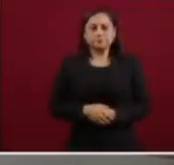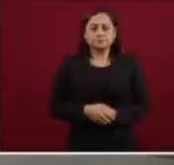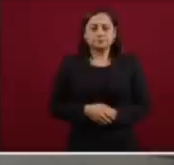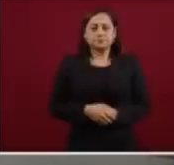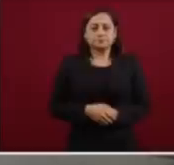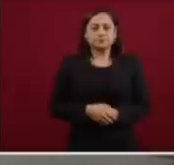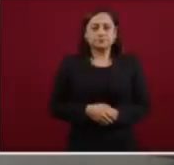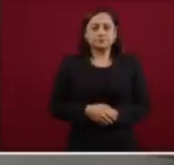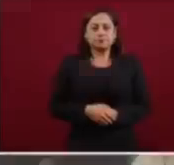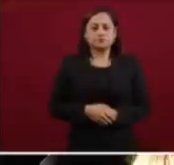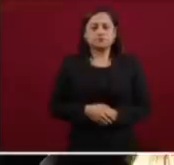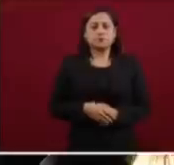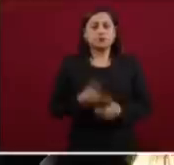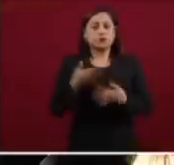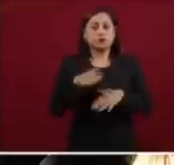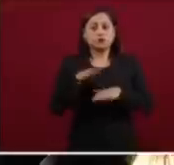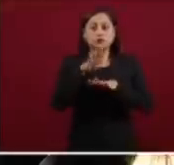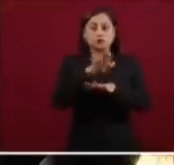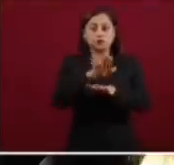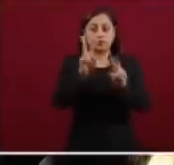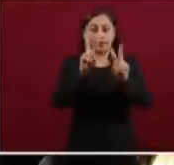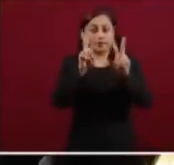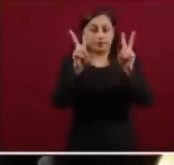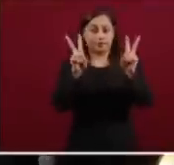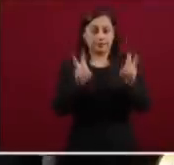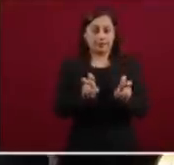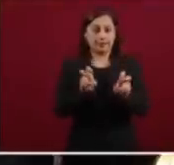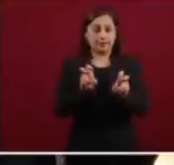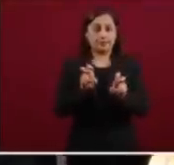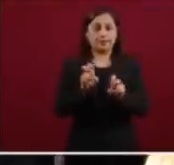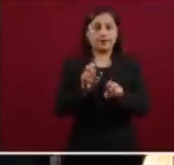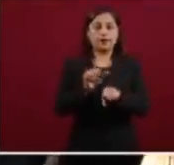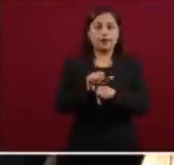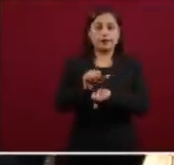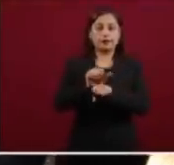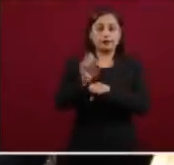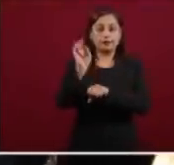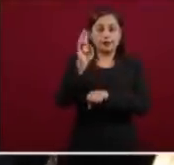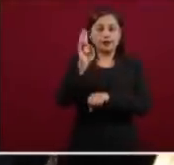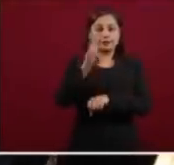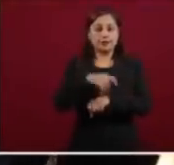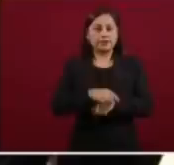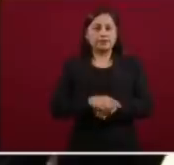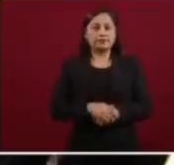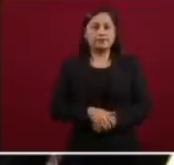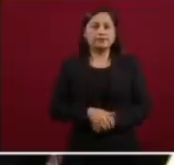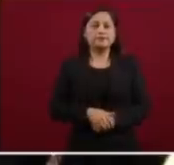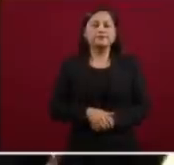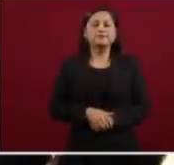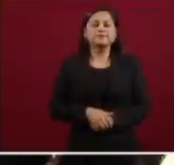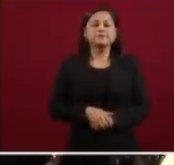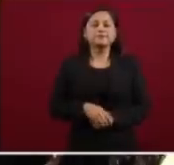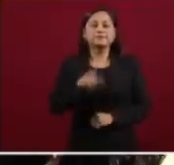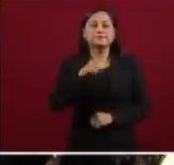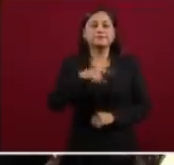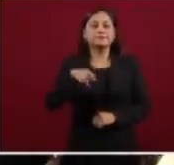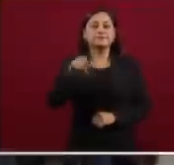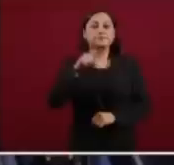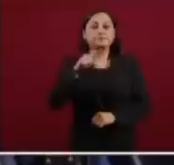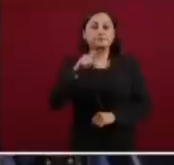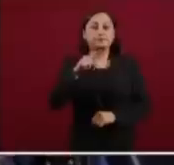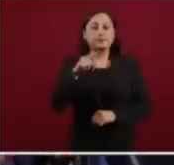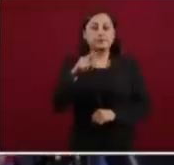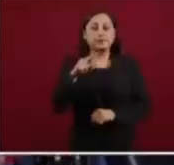tema de argentina bolivia que ahorita va usted toca estaría dispuesto a reunirse